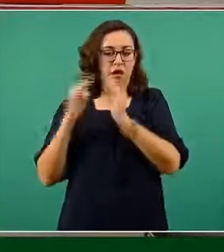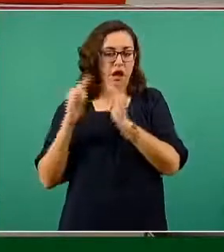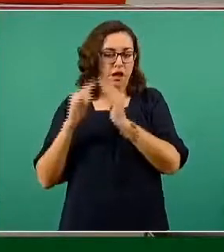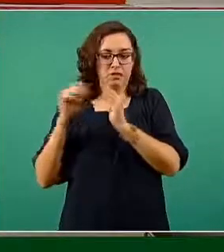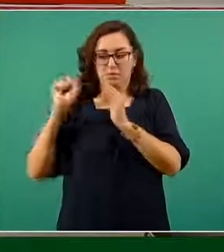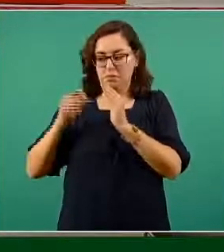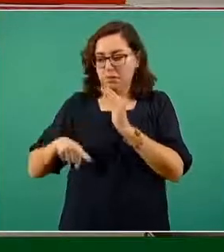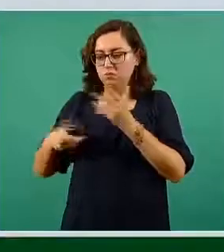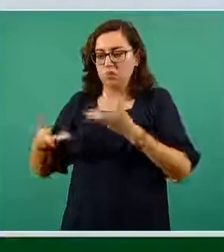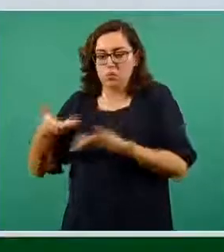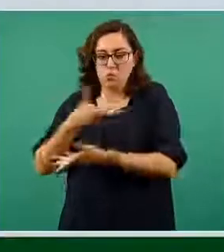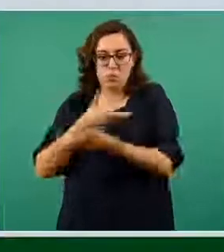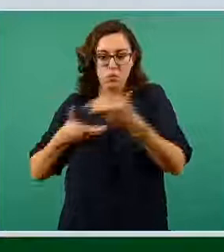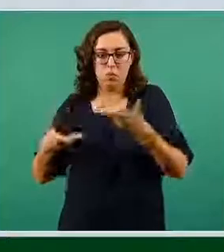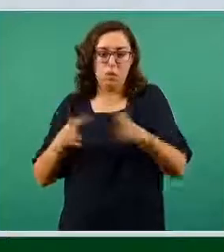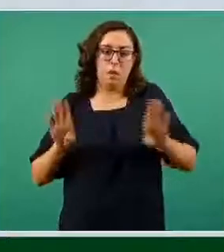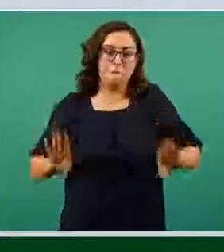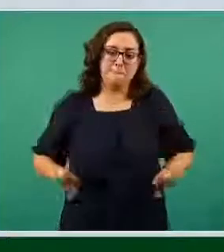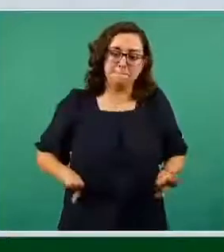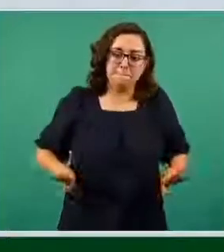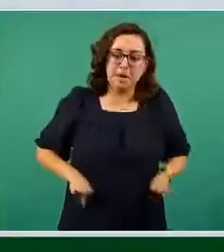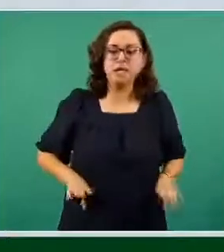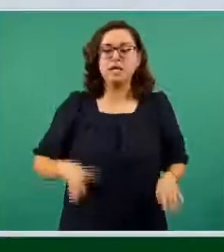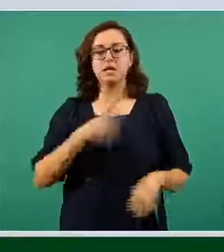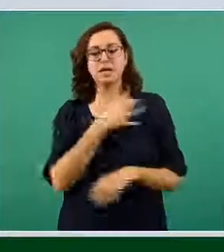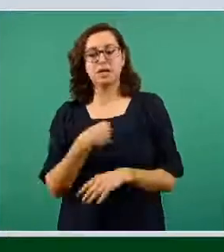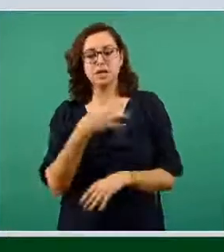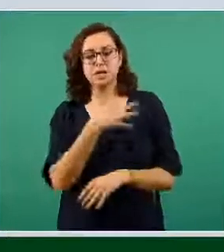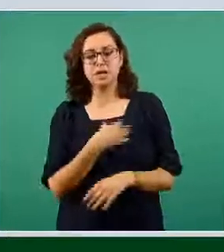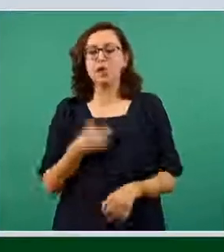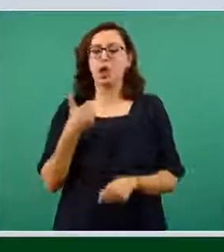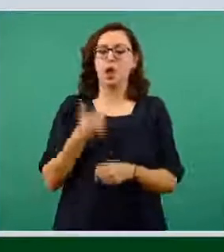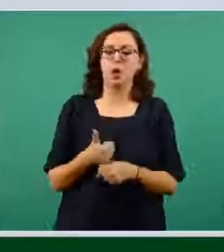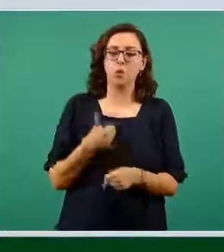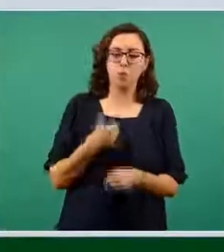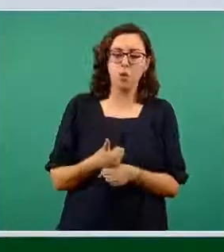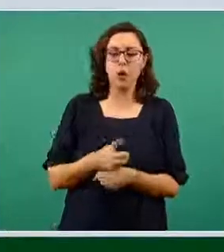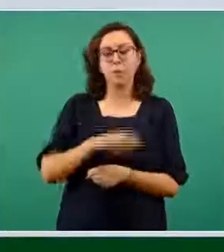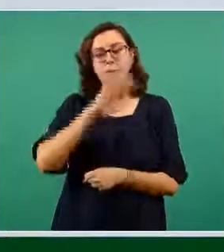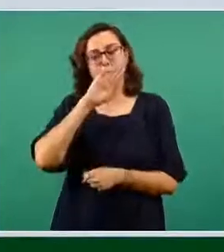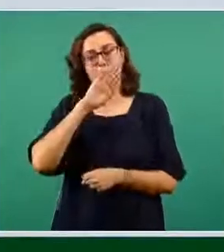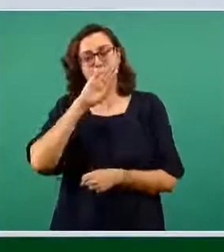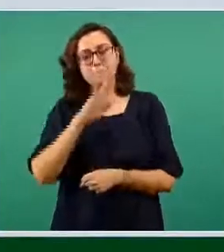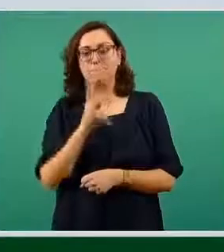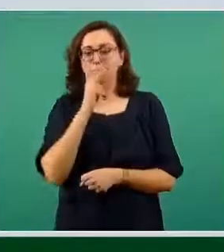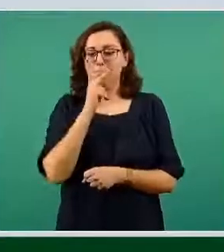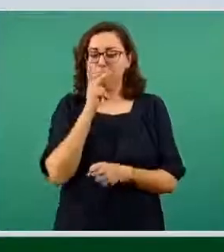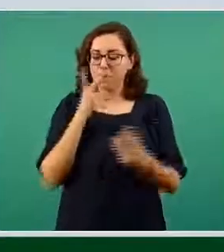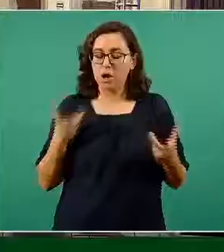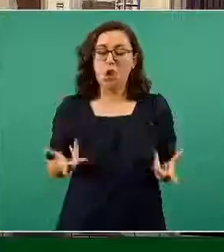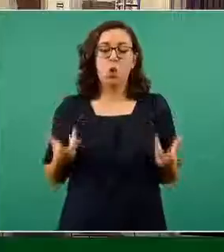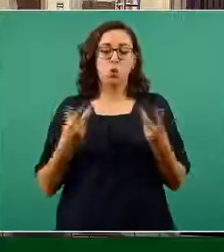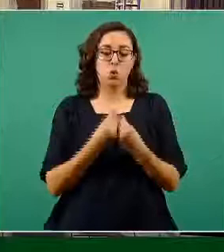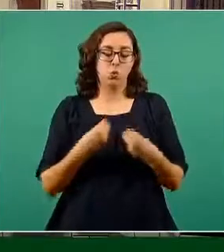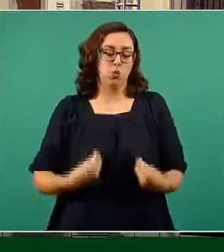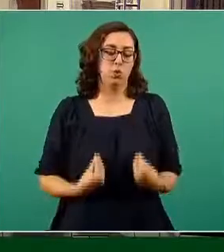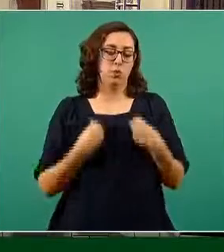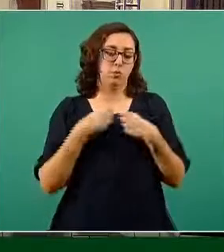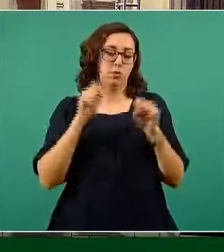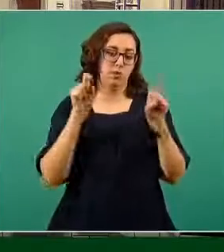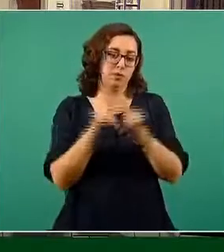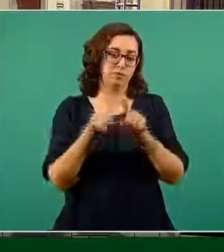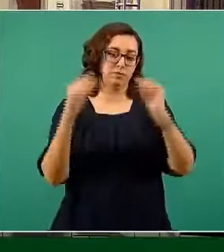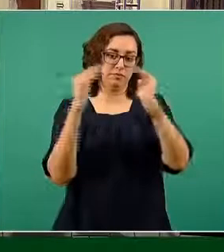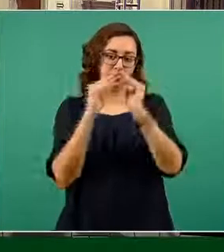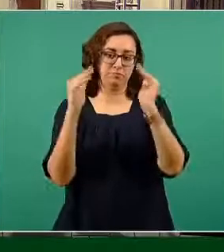la casa, muy probablemente la pareja, los hijos o los abuelos, los padres que pudieran vivir dentro de un mismo